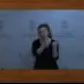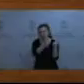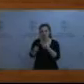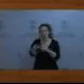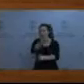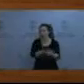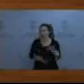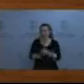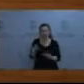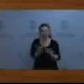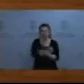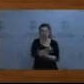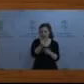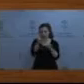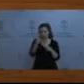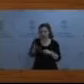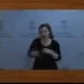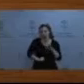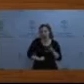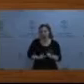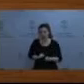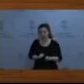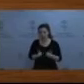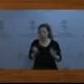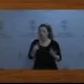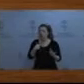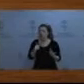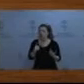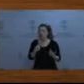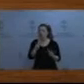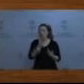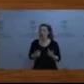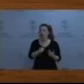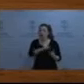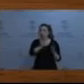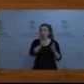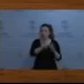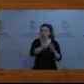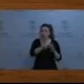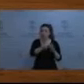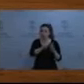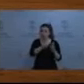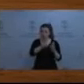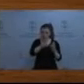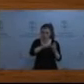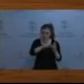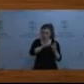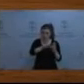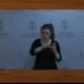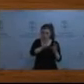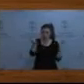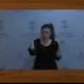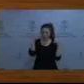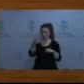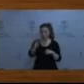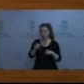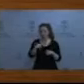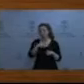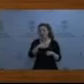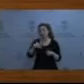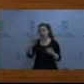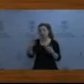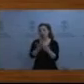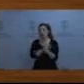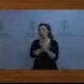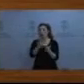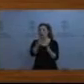todos en materia de acogida, le adelanto que con los puntos segundo y tercero estamos de acuerdo y le voy a pedir la votación por puntos